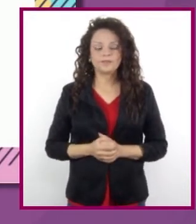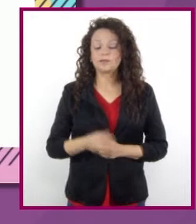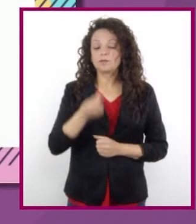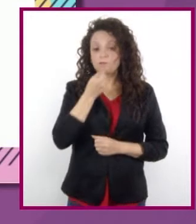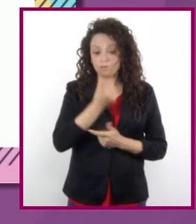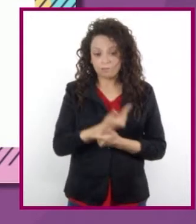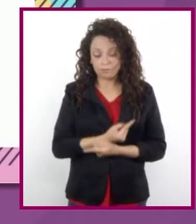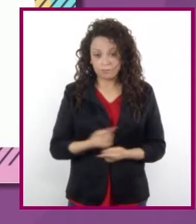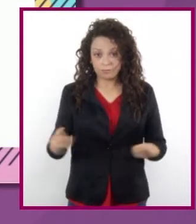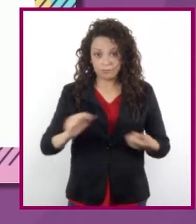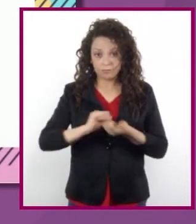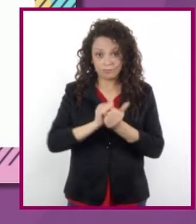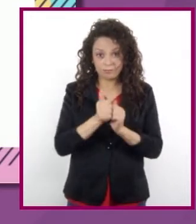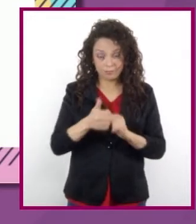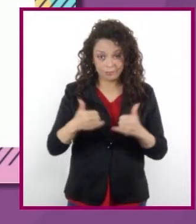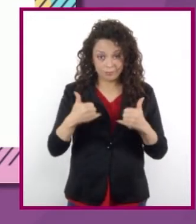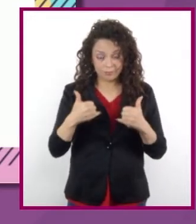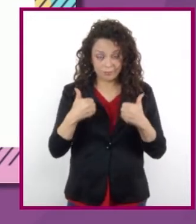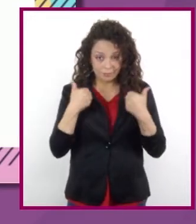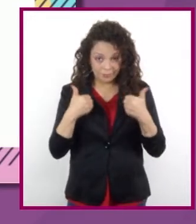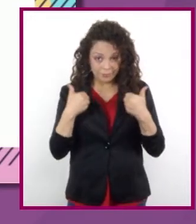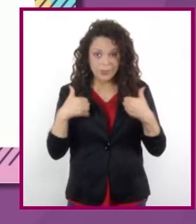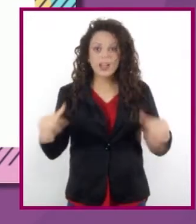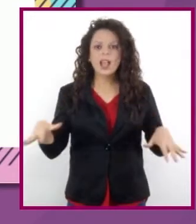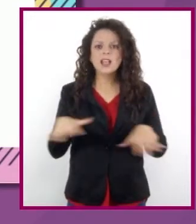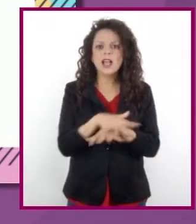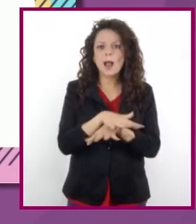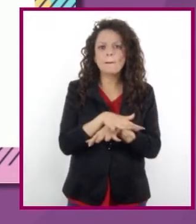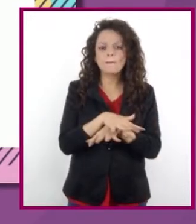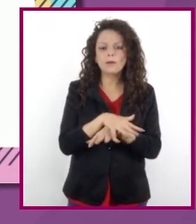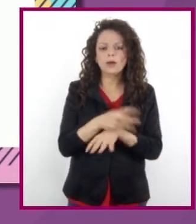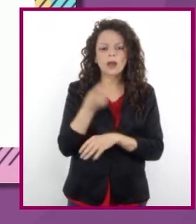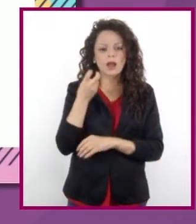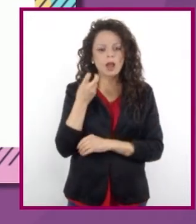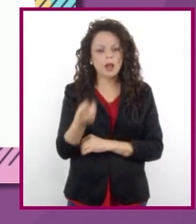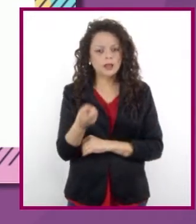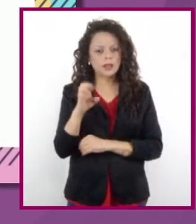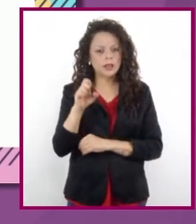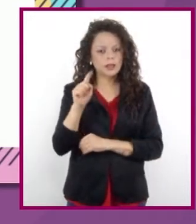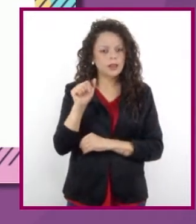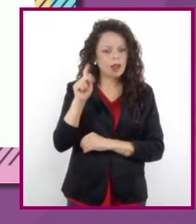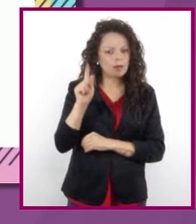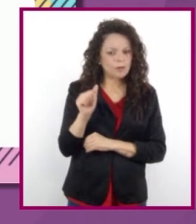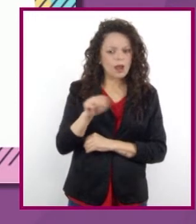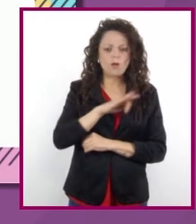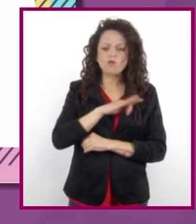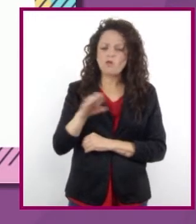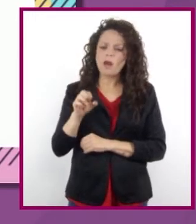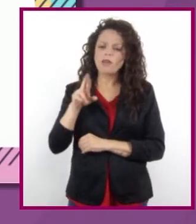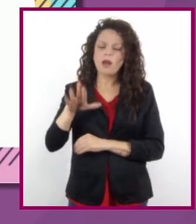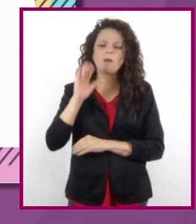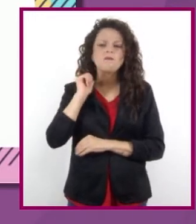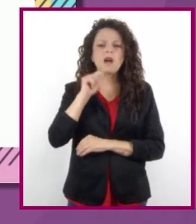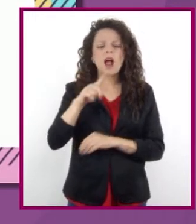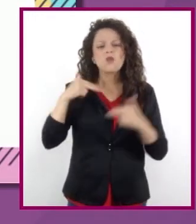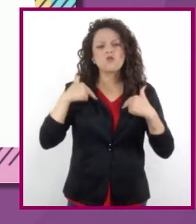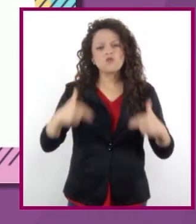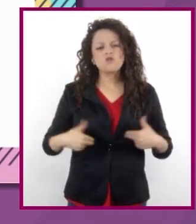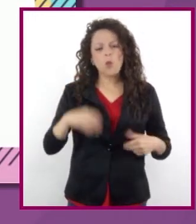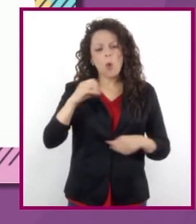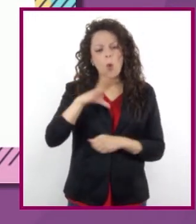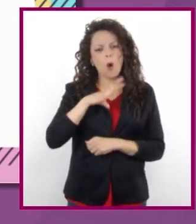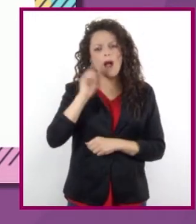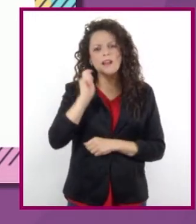tienen cambios en esta etapa. Puede ser que estén de mal humor, que presenten episodios de depresión